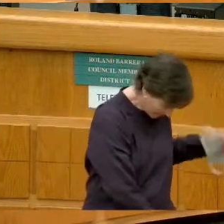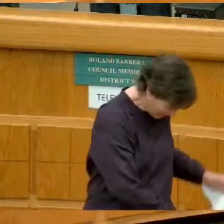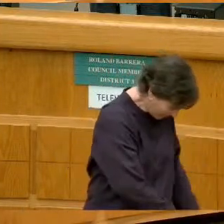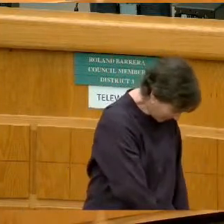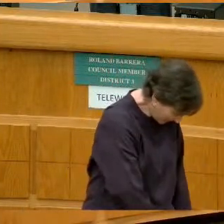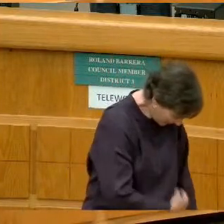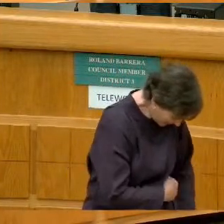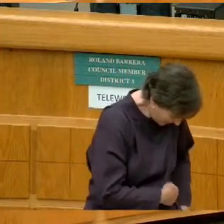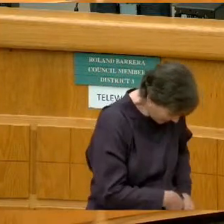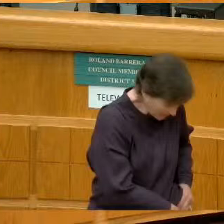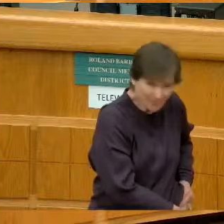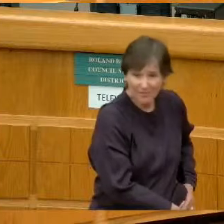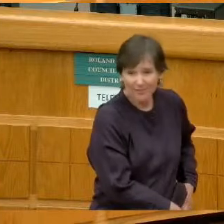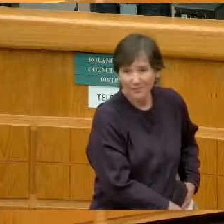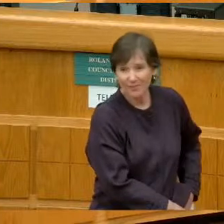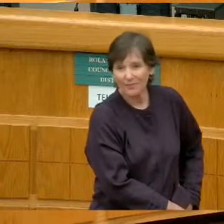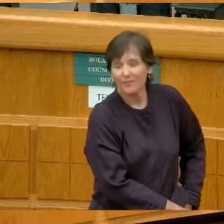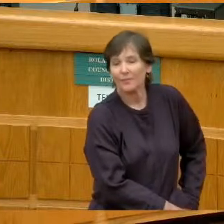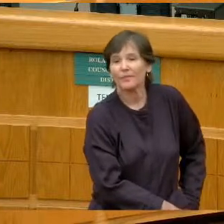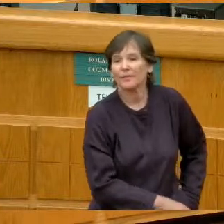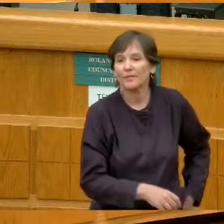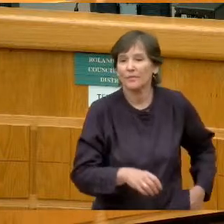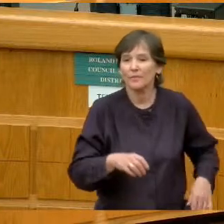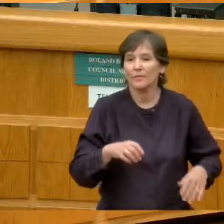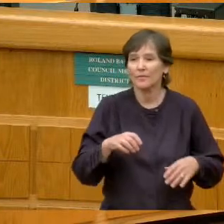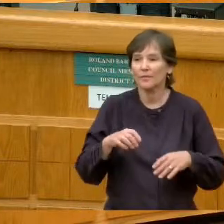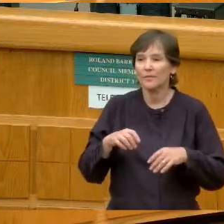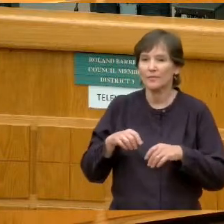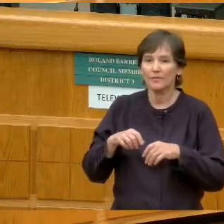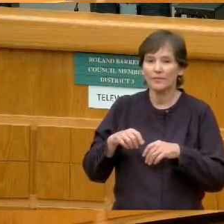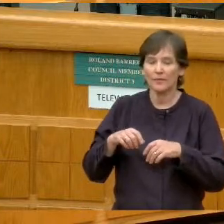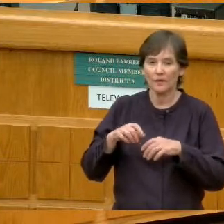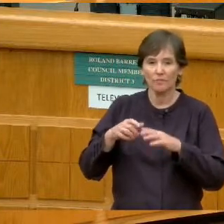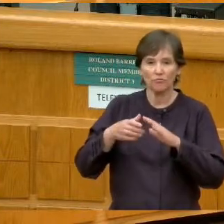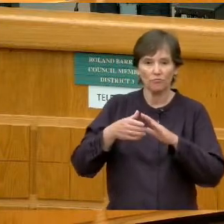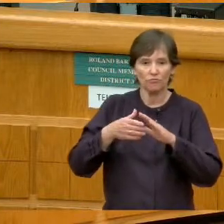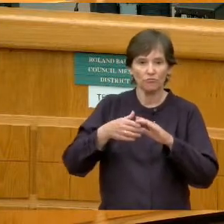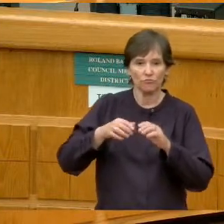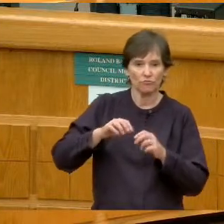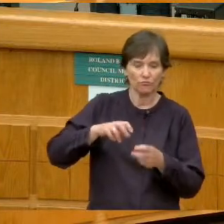Tracy, is it working yet? It is back up. It's back up?